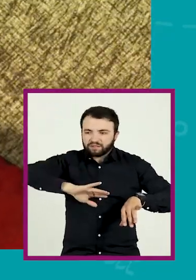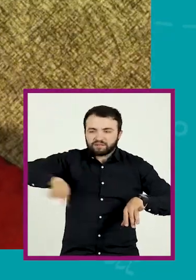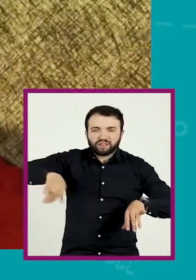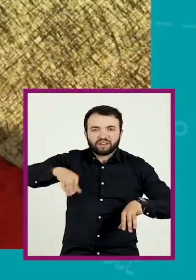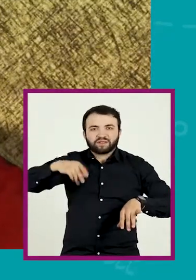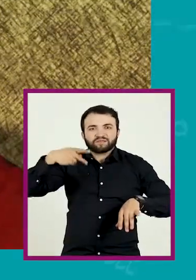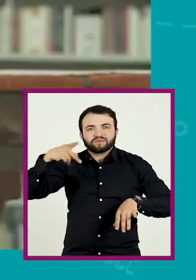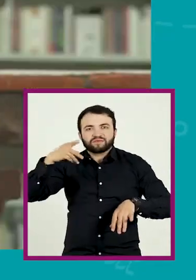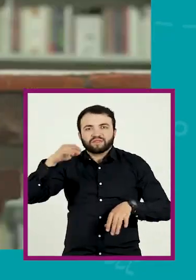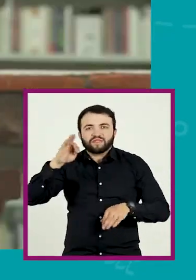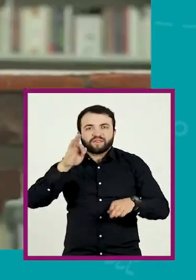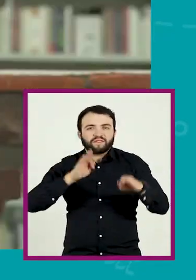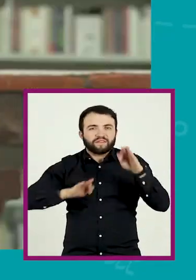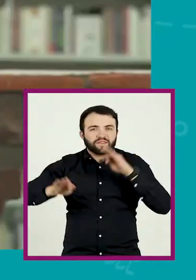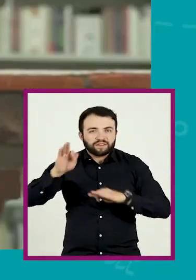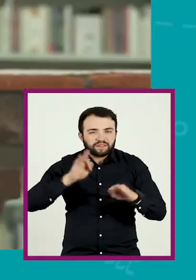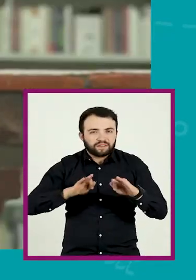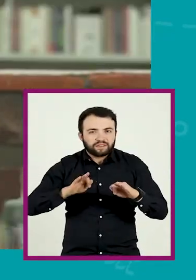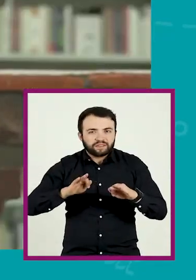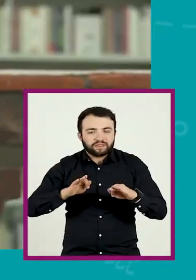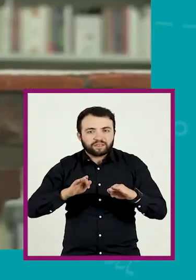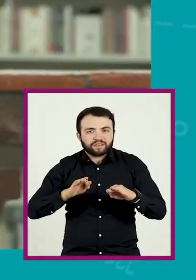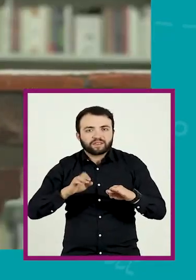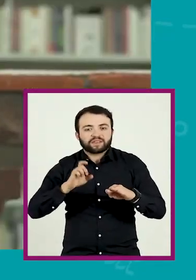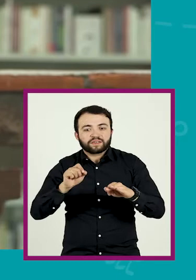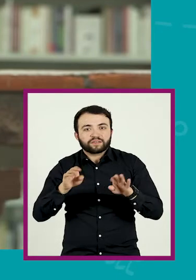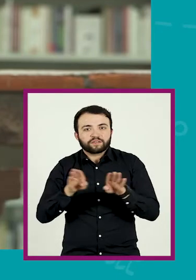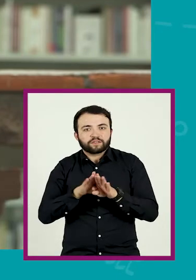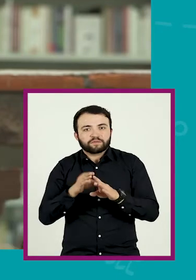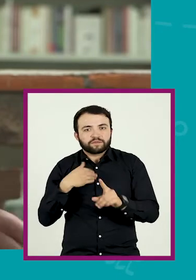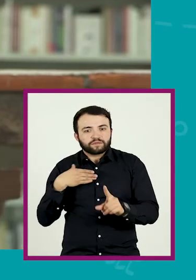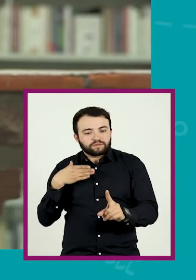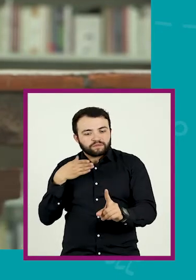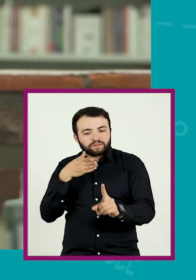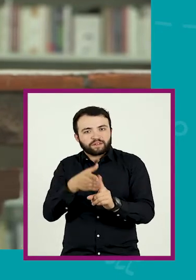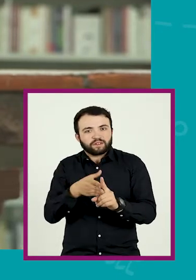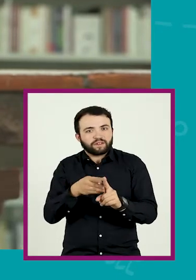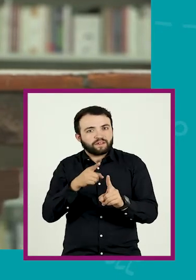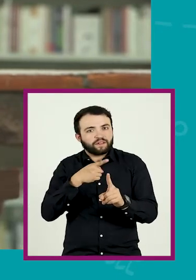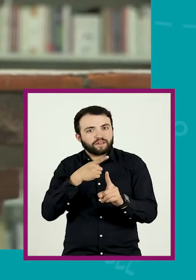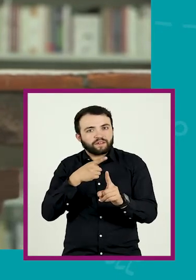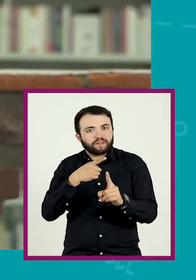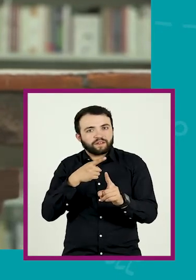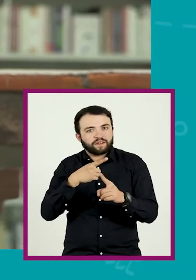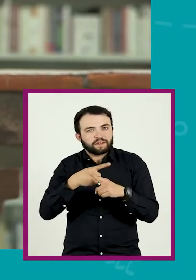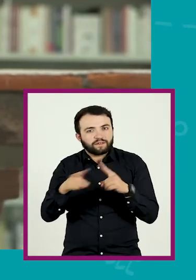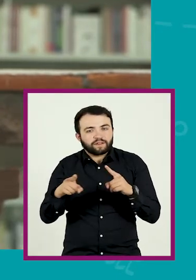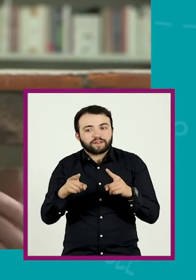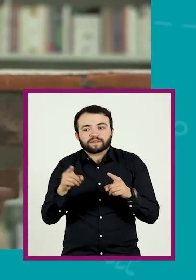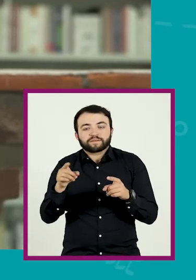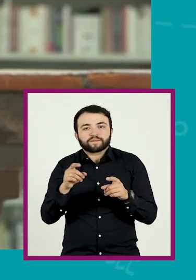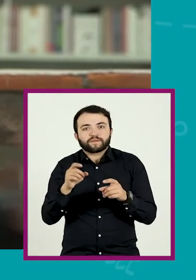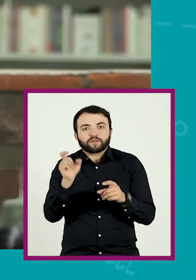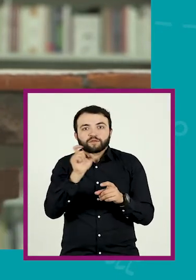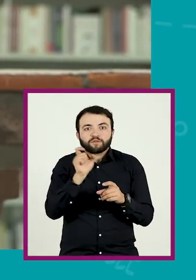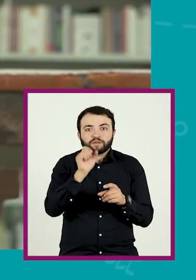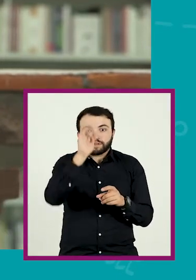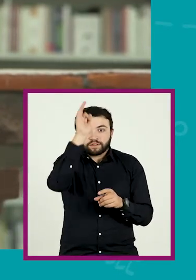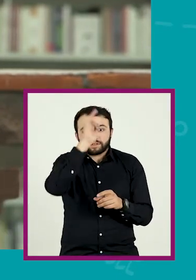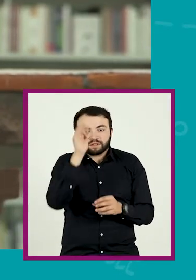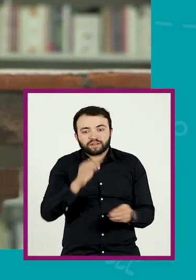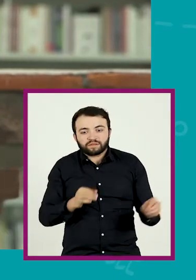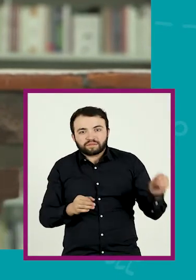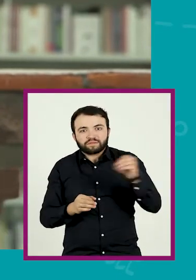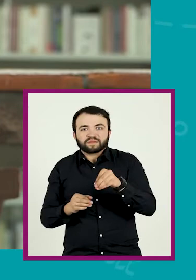del camino de la ciencia, lo que nos quedan son leyes empíricas, leyes de las ciencias empíricas como la física, la química,